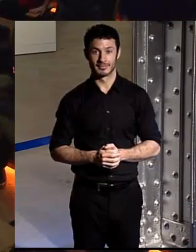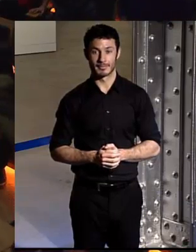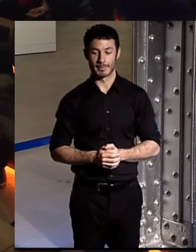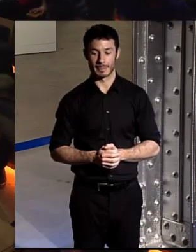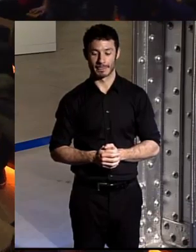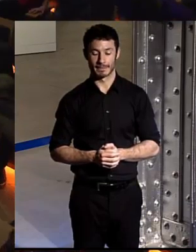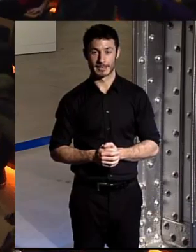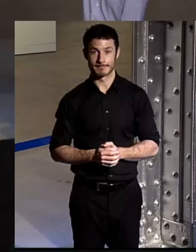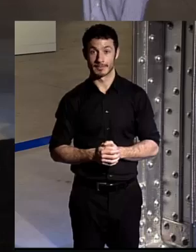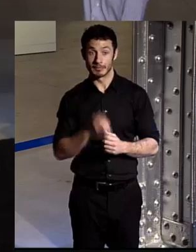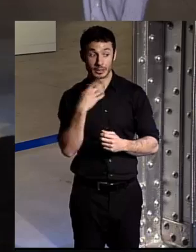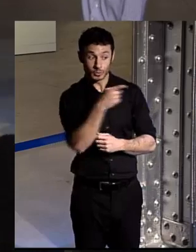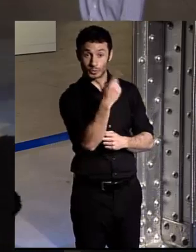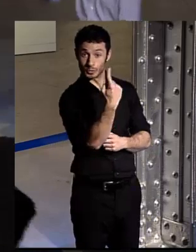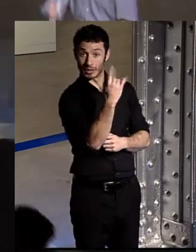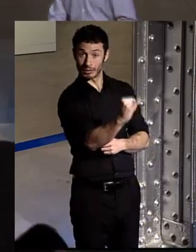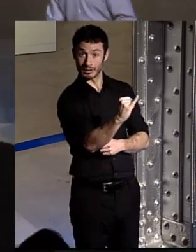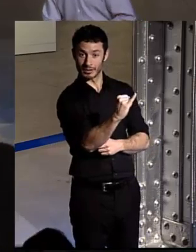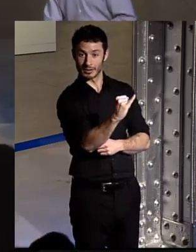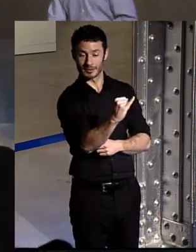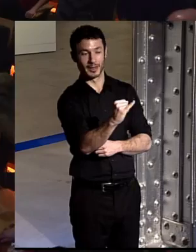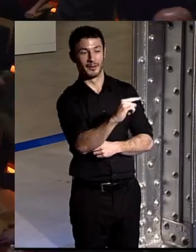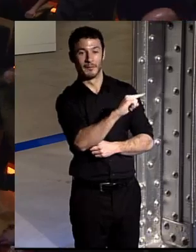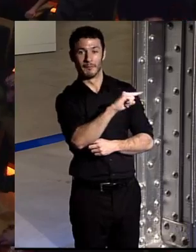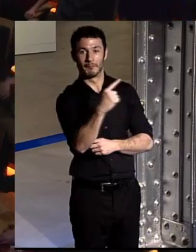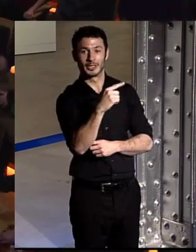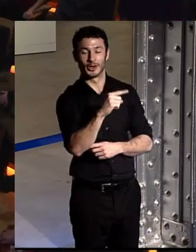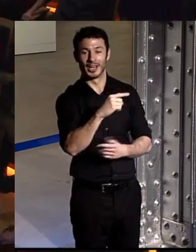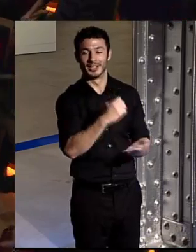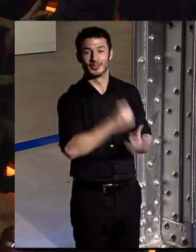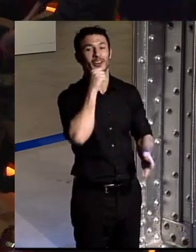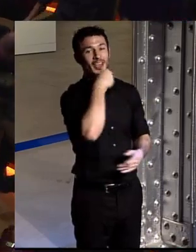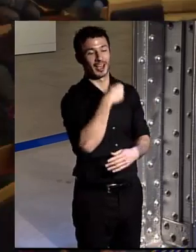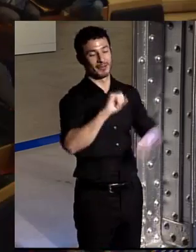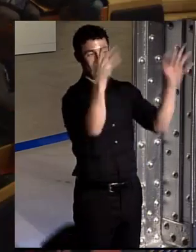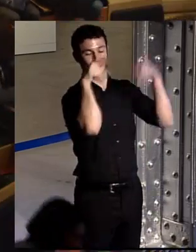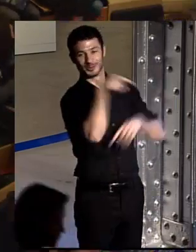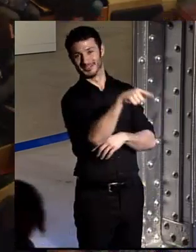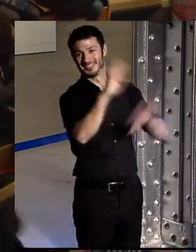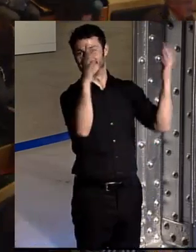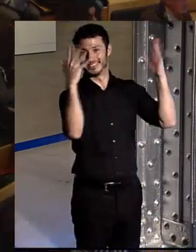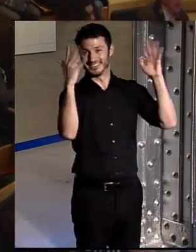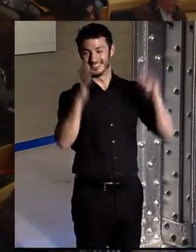gritos. Vale, tenemos una. Un apartamento en Torrevieja por allí. Vale. Un aplauso para ella.